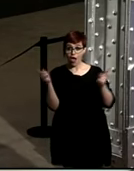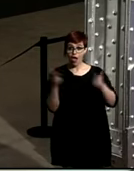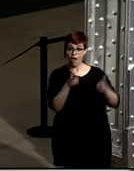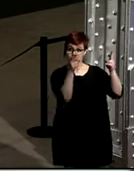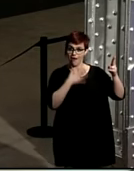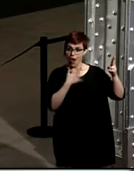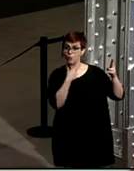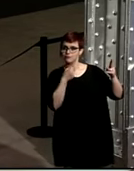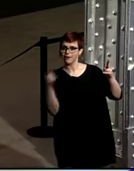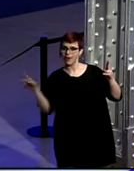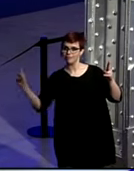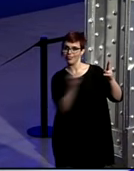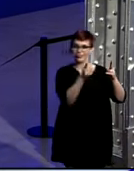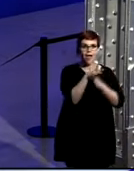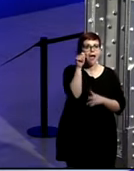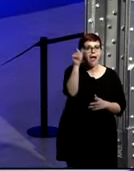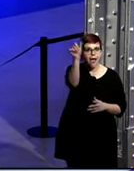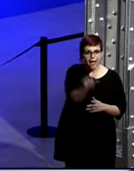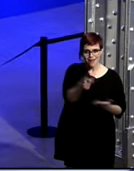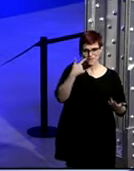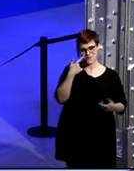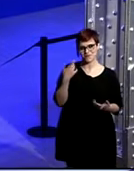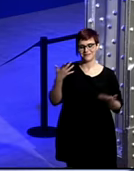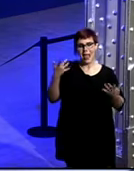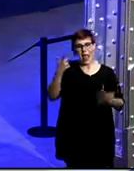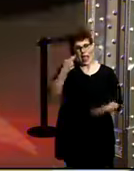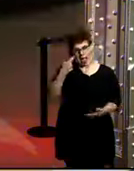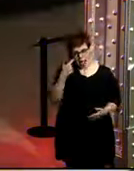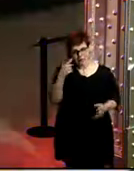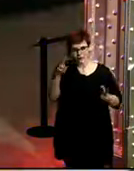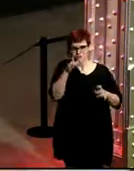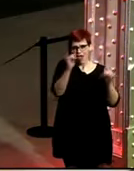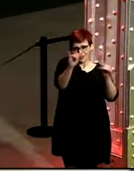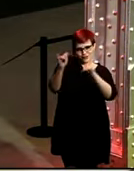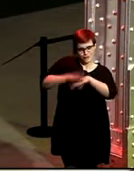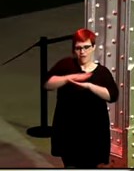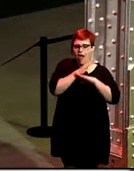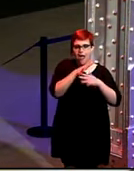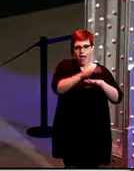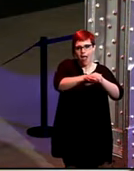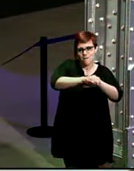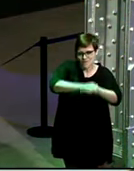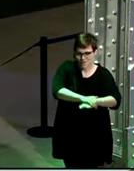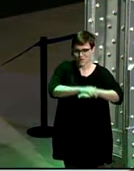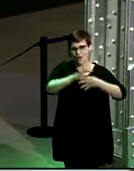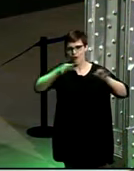entraba. Entonces, no, más que eso, hombre, lo de disfrutar con mi familia y mis amigos, eso